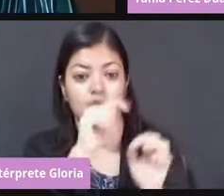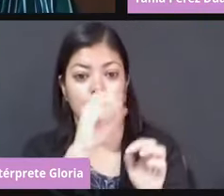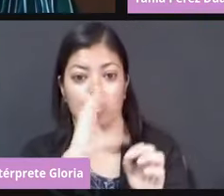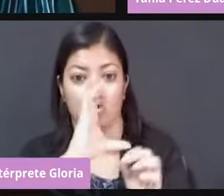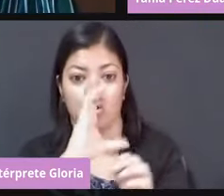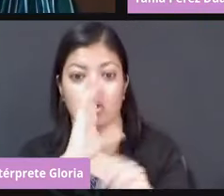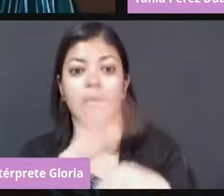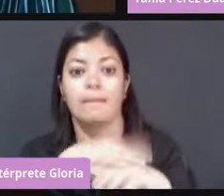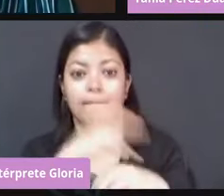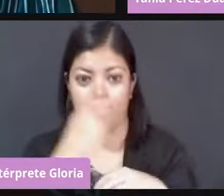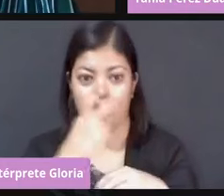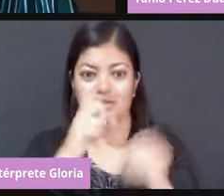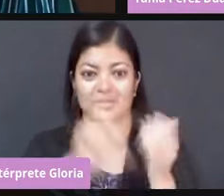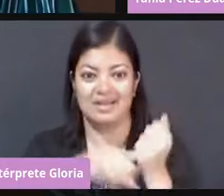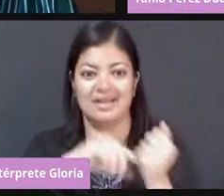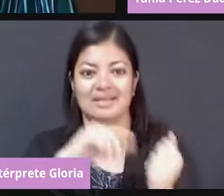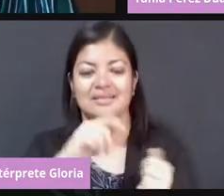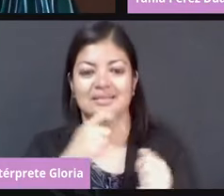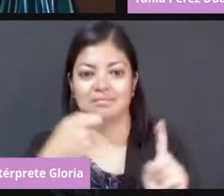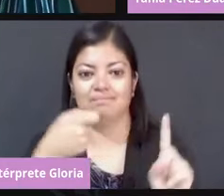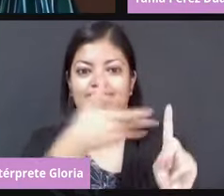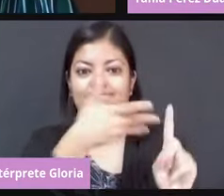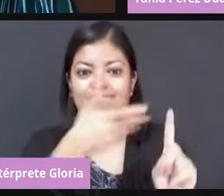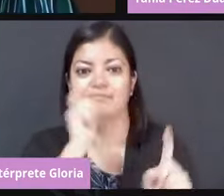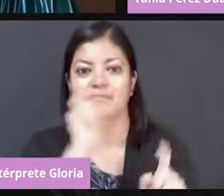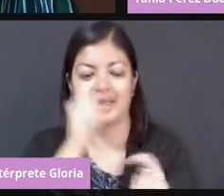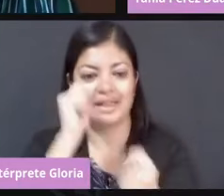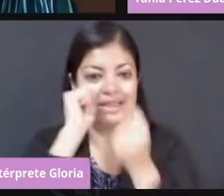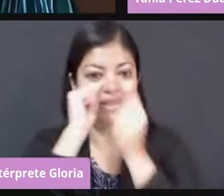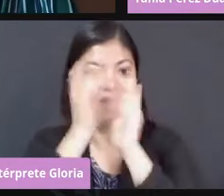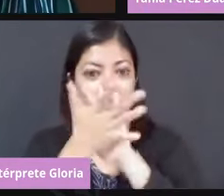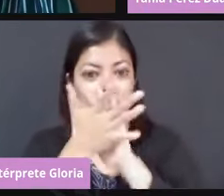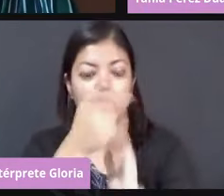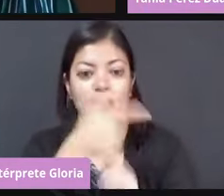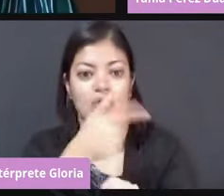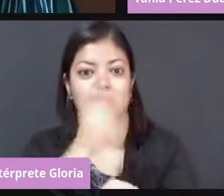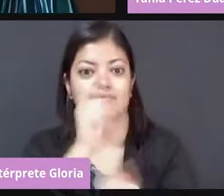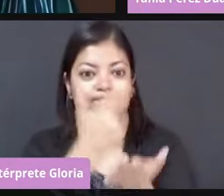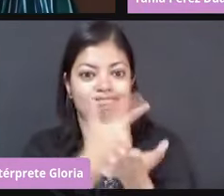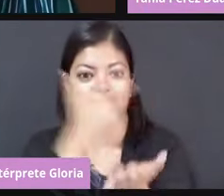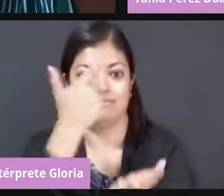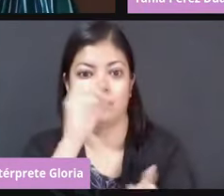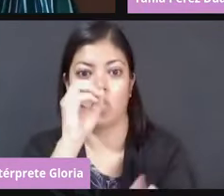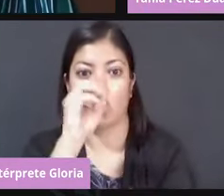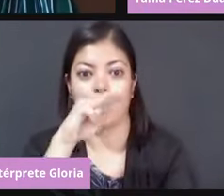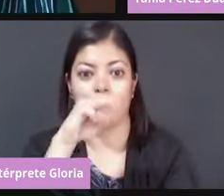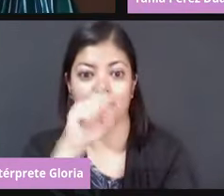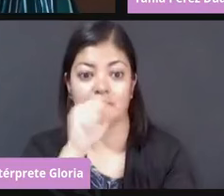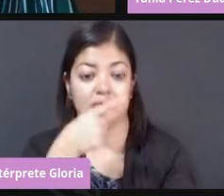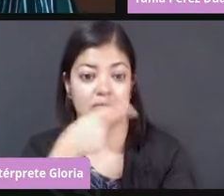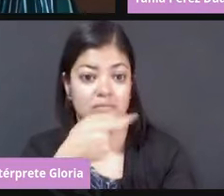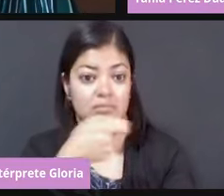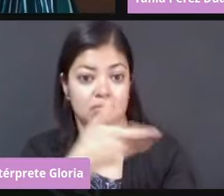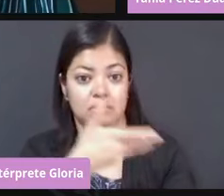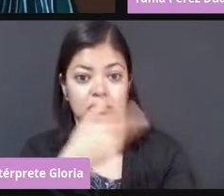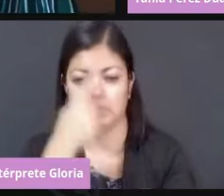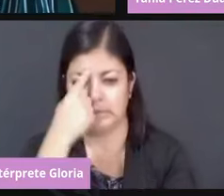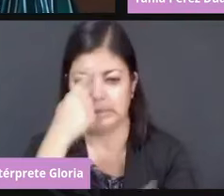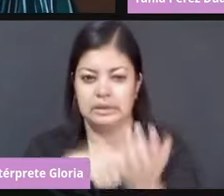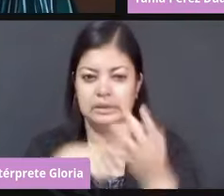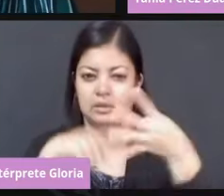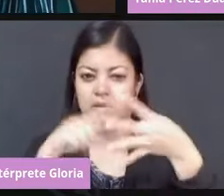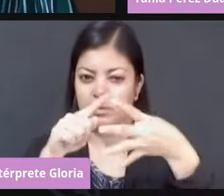también está como rankeado como uno de los trastornos más severos por la Organización Mundial de la Salud, si me parece que está entre el cuarto